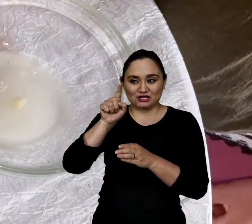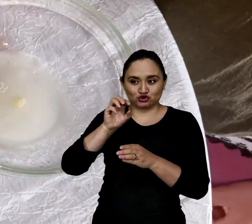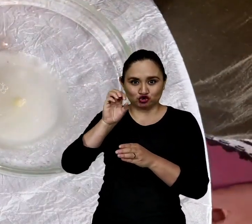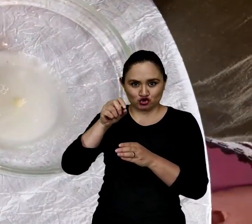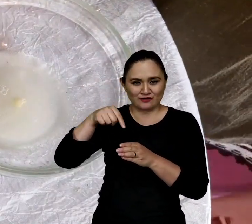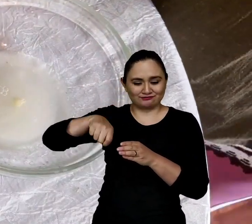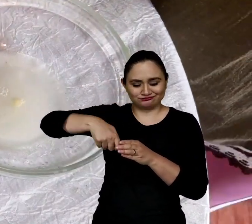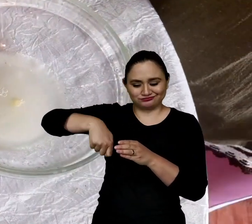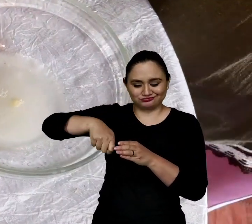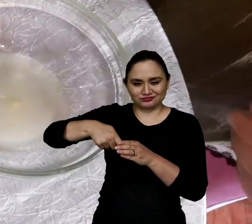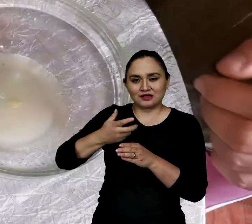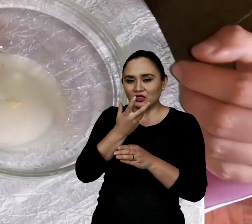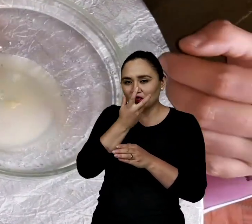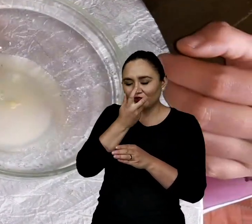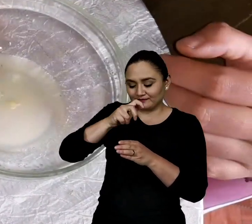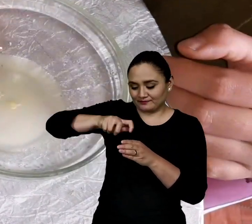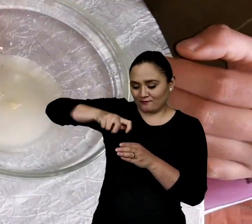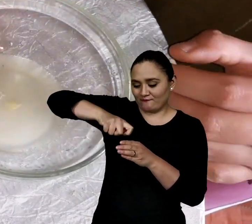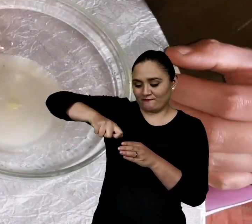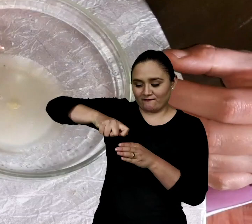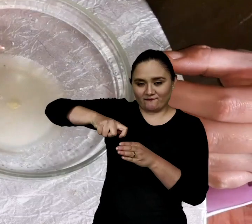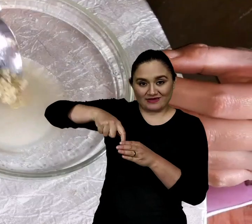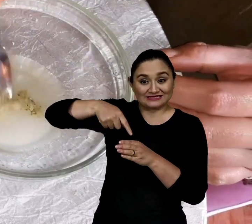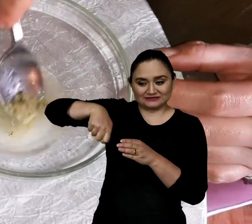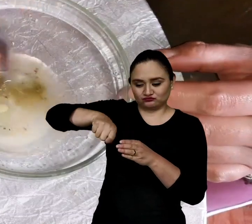Vamos a poner la sal con especias.